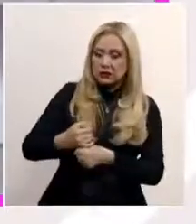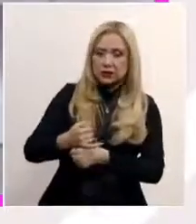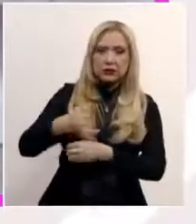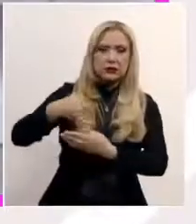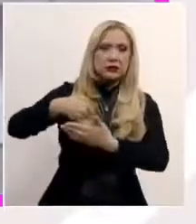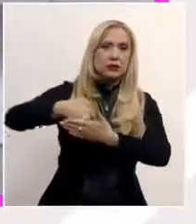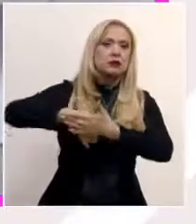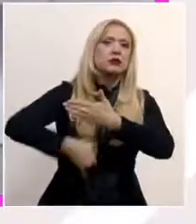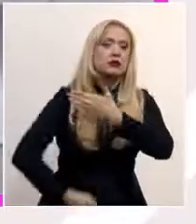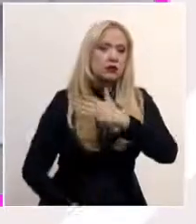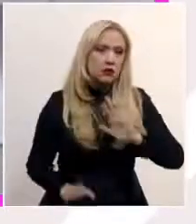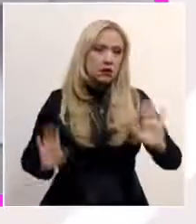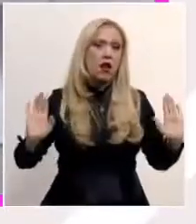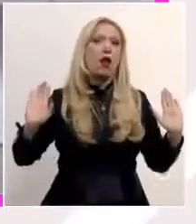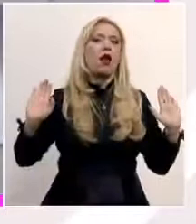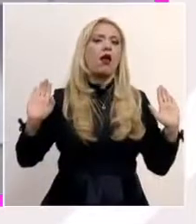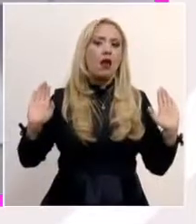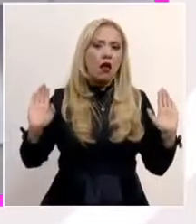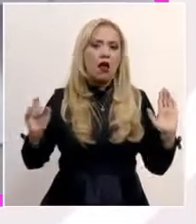unas prácticas que fueran